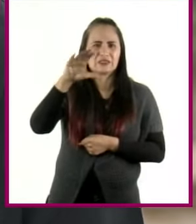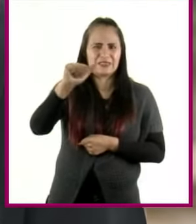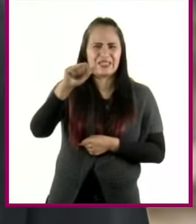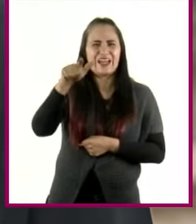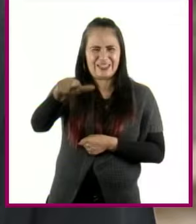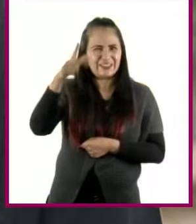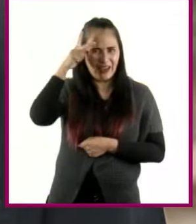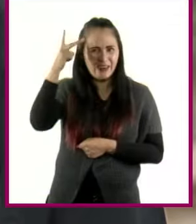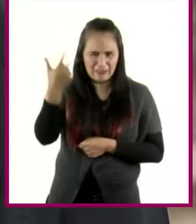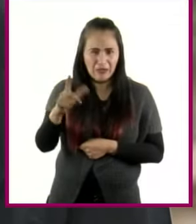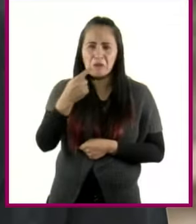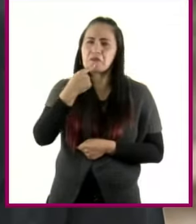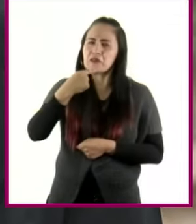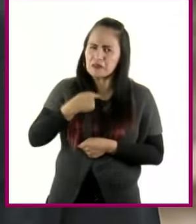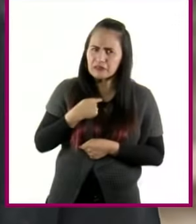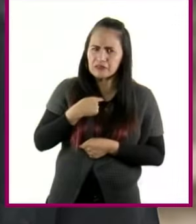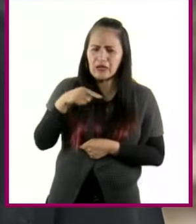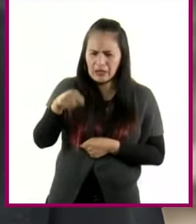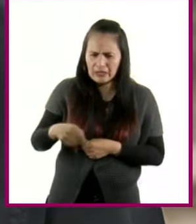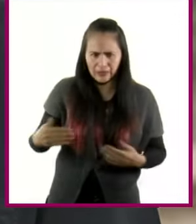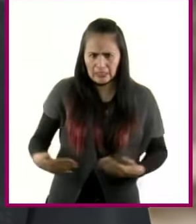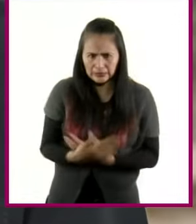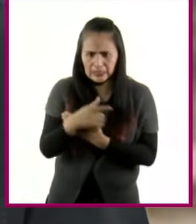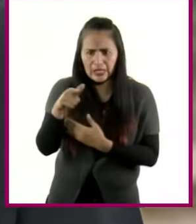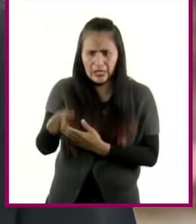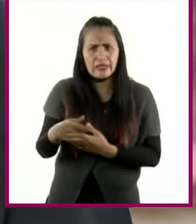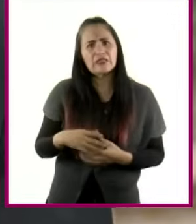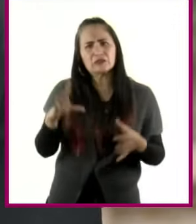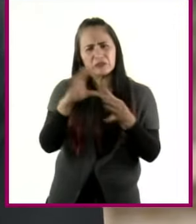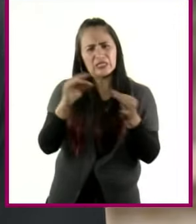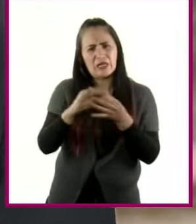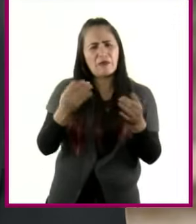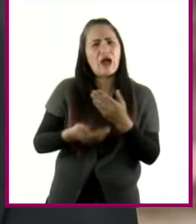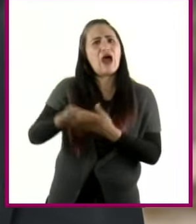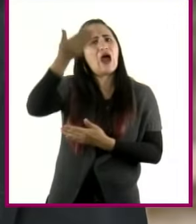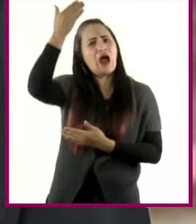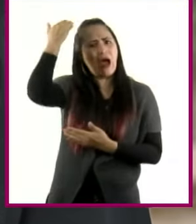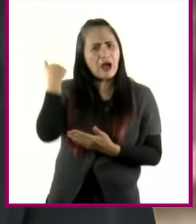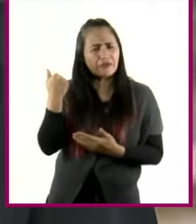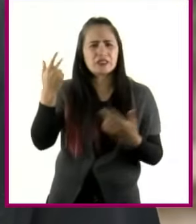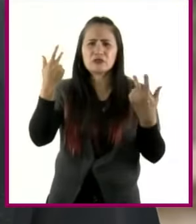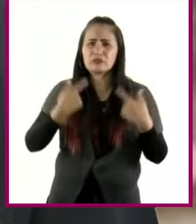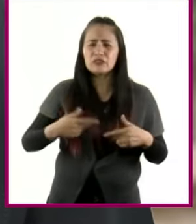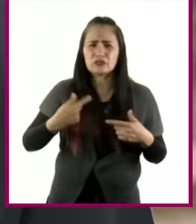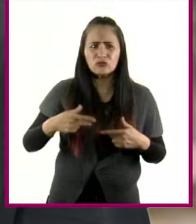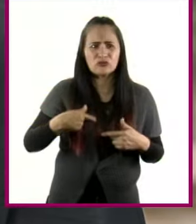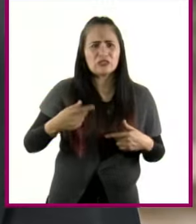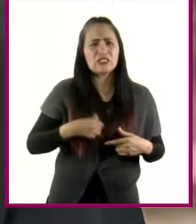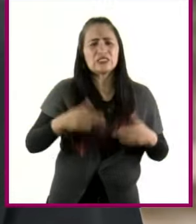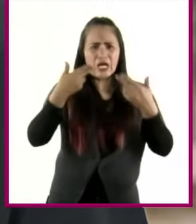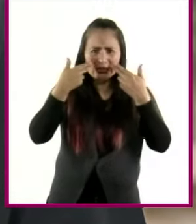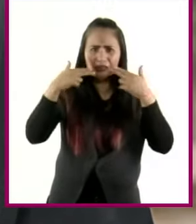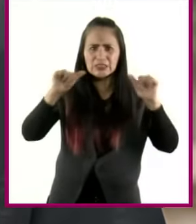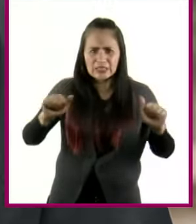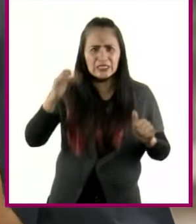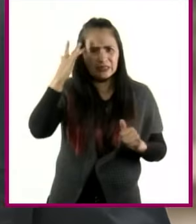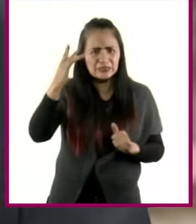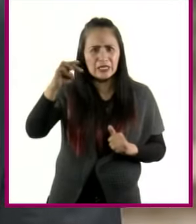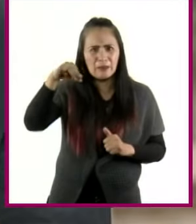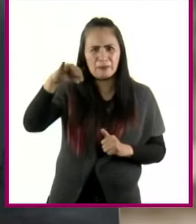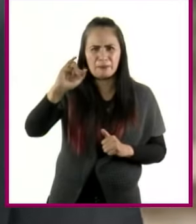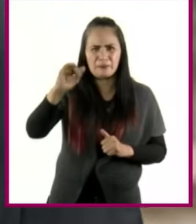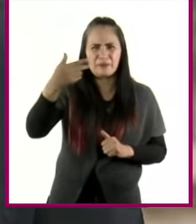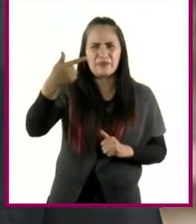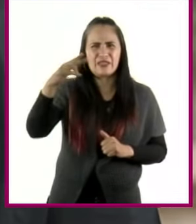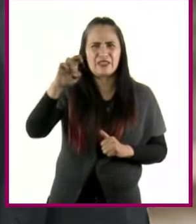Hidalgo, nos contaba cómo la gente aún hablaba de los malos tratos a los que era sometida la gente en la hacienda de San Miguel Regla,